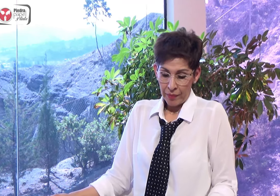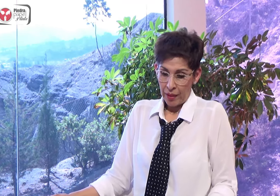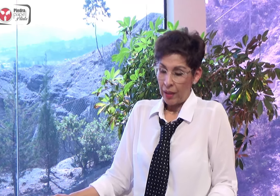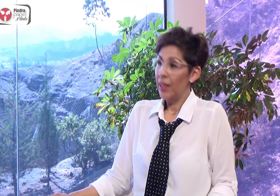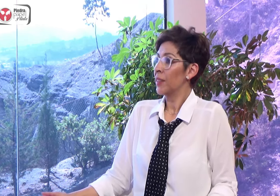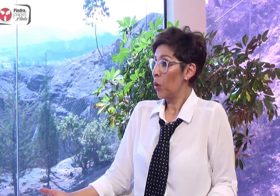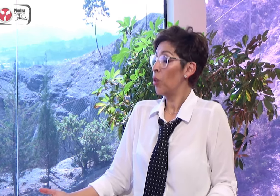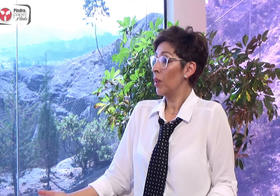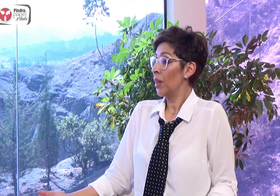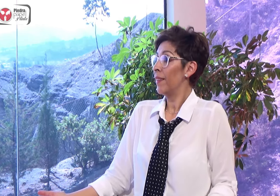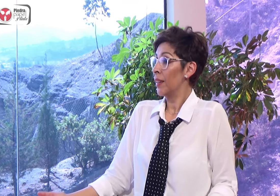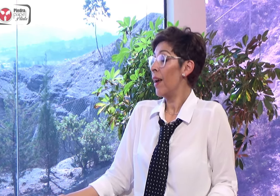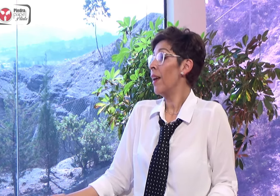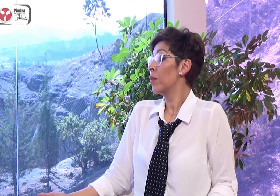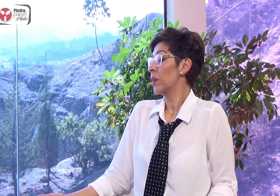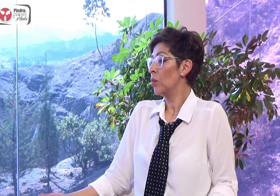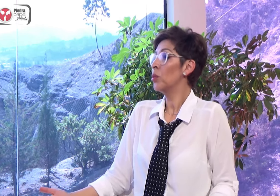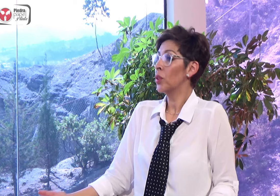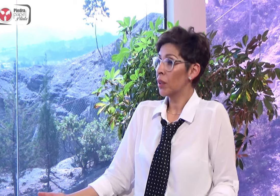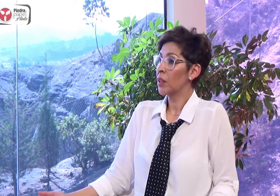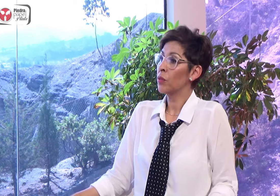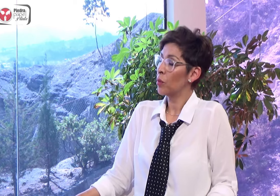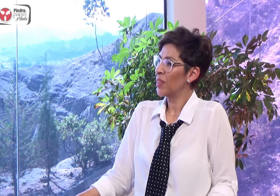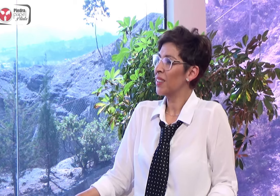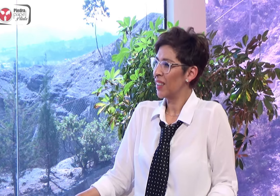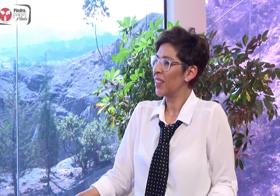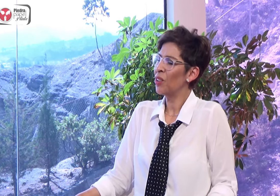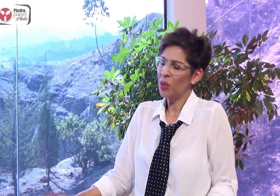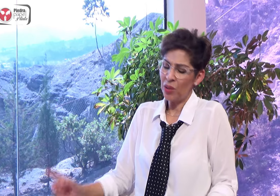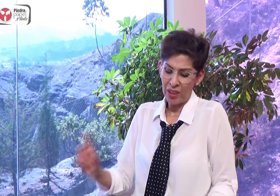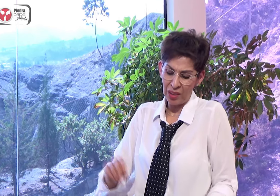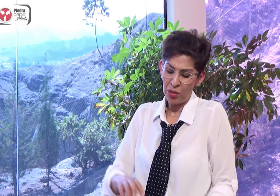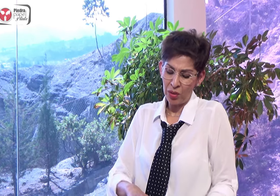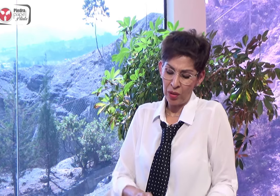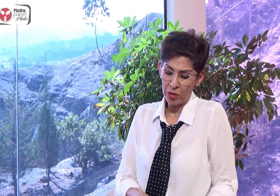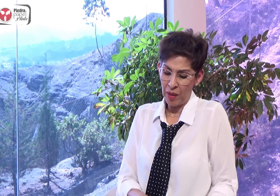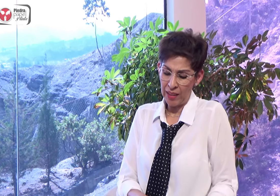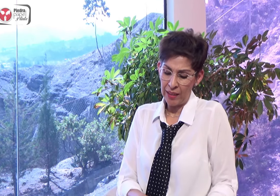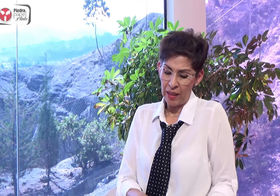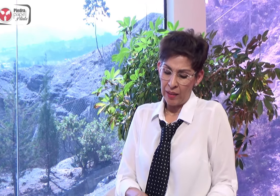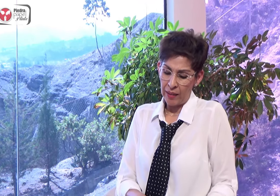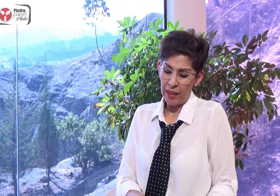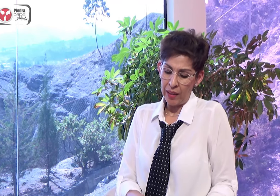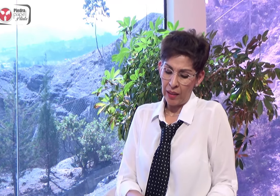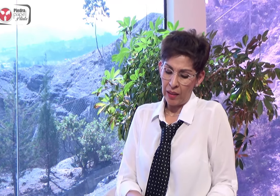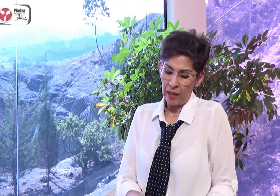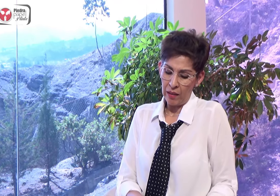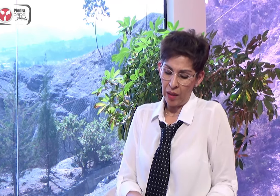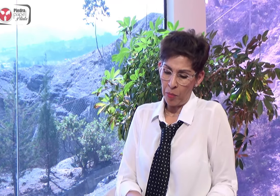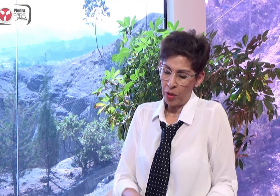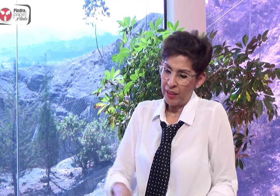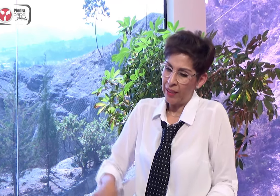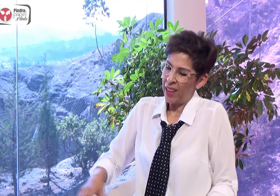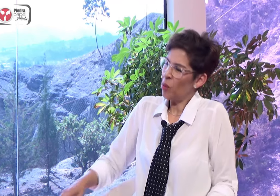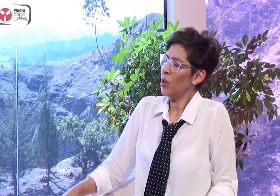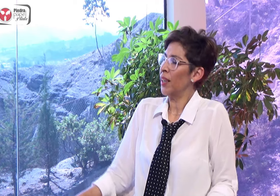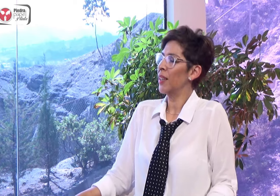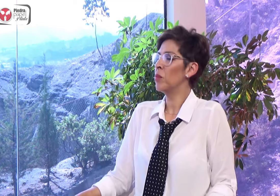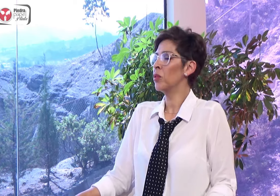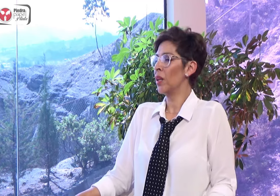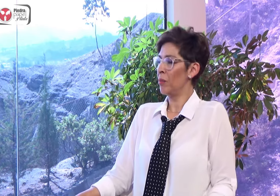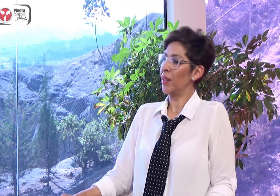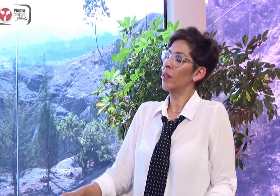o se vuelve uno lastimado de ellos en la dignidad, o ¿verdad? Se vuelve uno de ellos. Uno se transforma, sí. Y yo creo que este es uno de los males de la política.